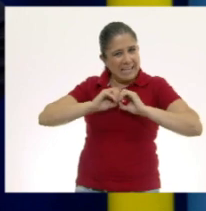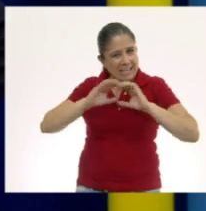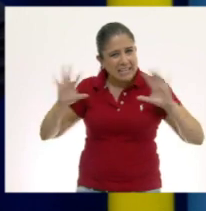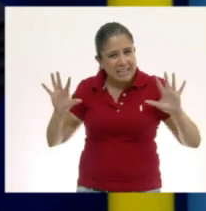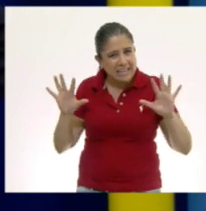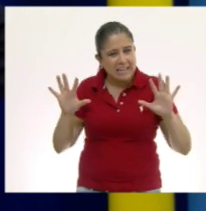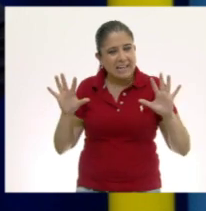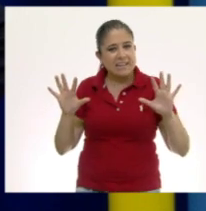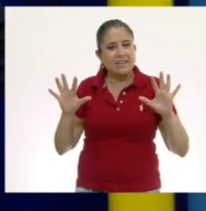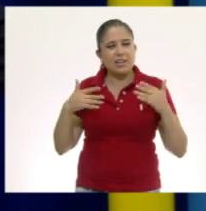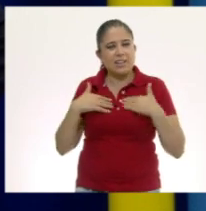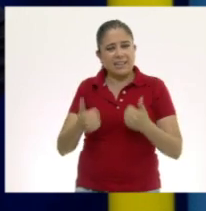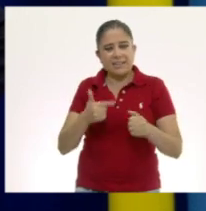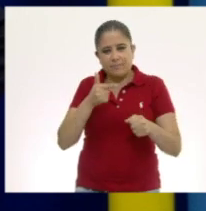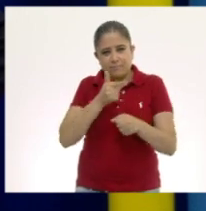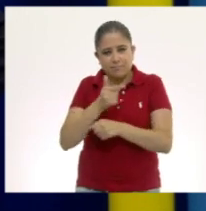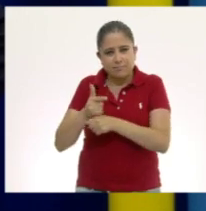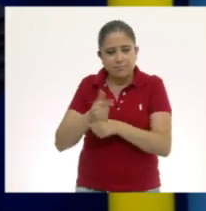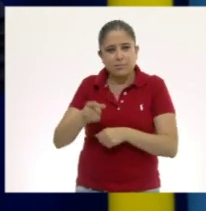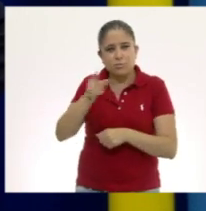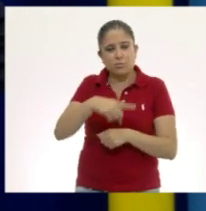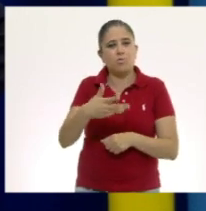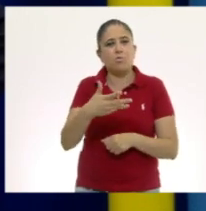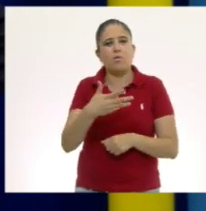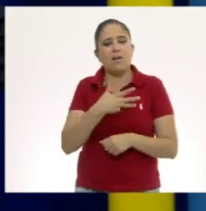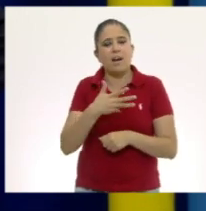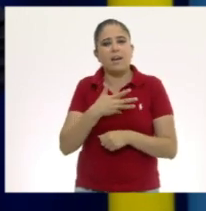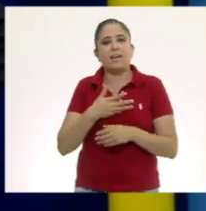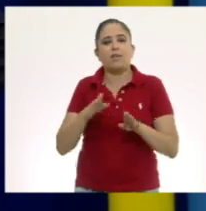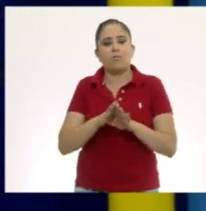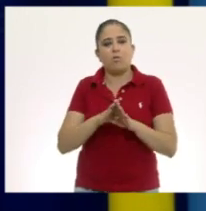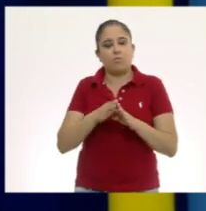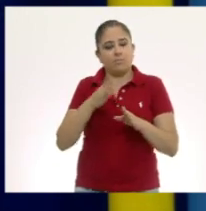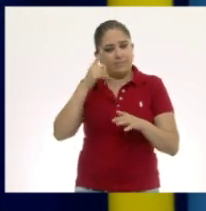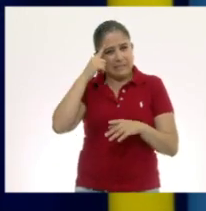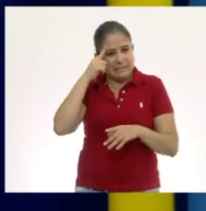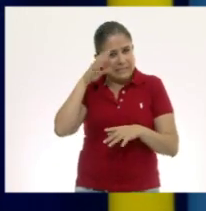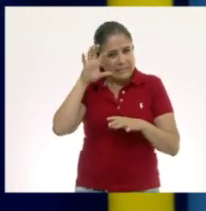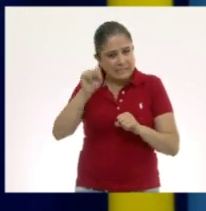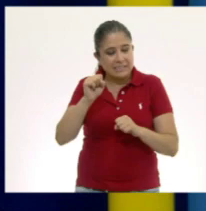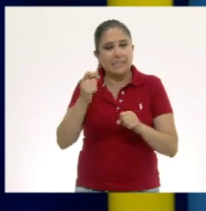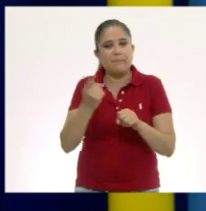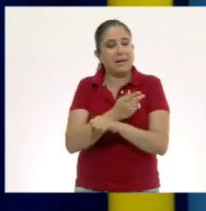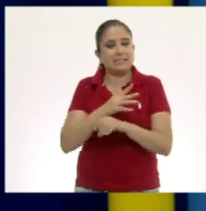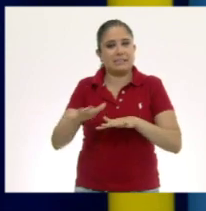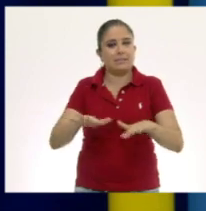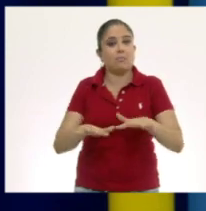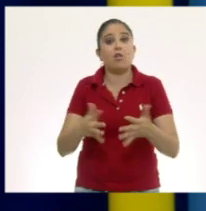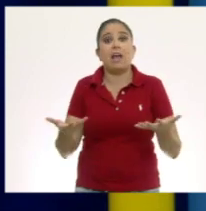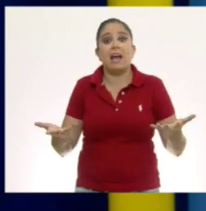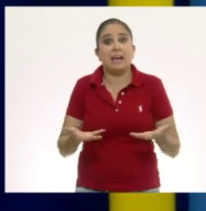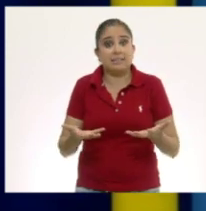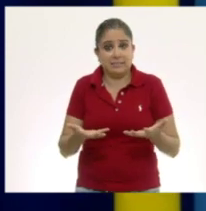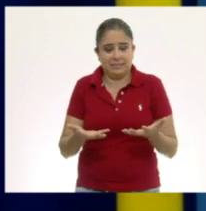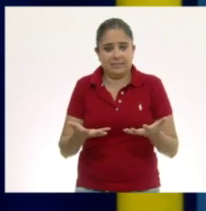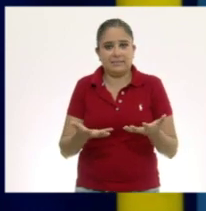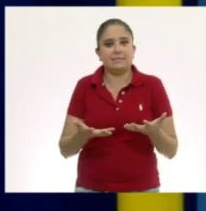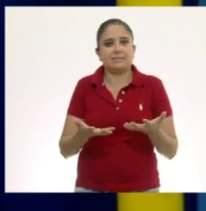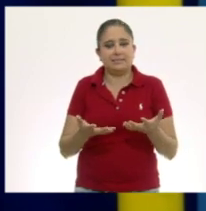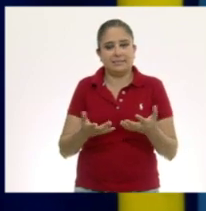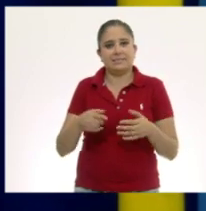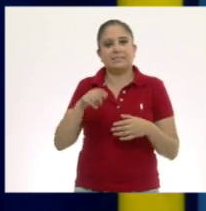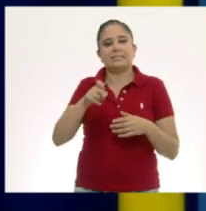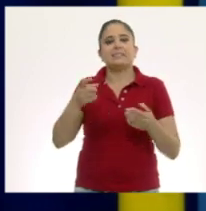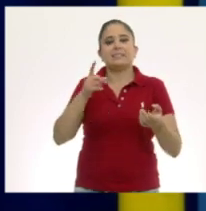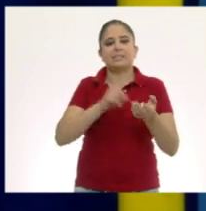lo que debemos tener muy presente ante una situación de este tipo. Sobre todo en